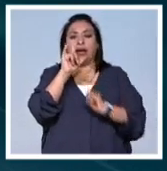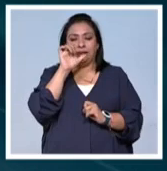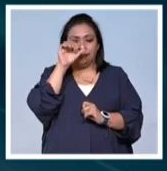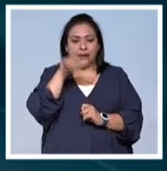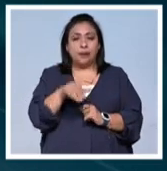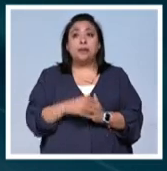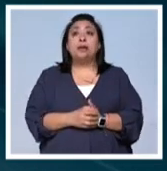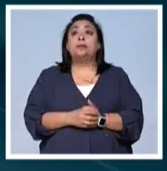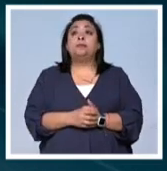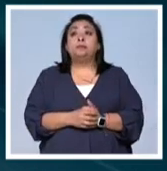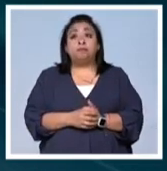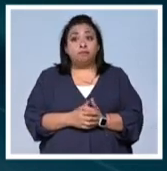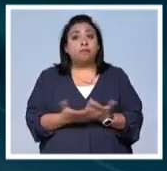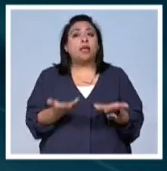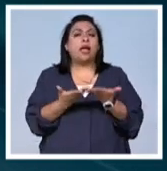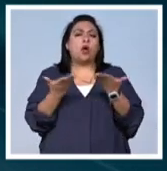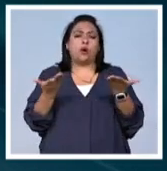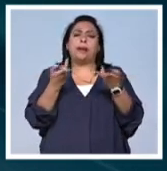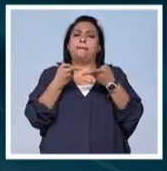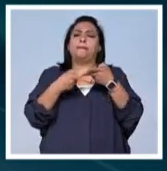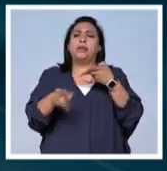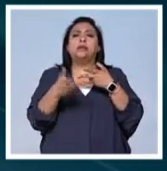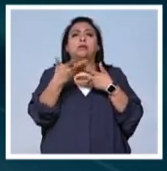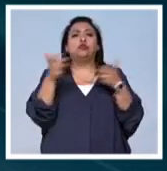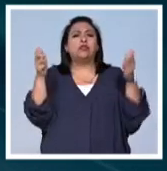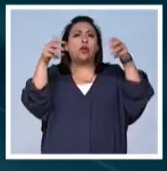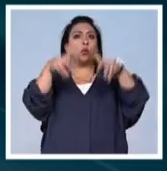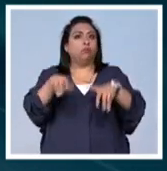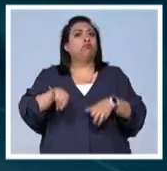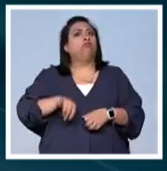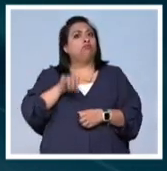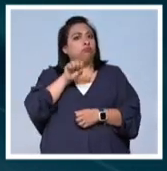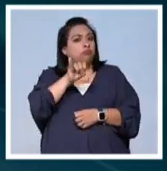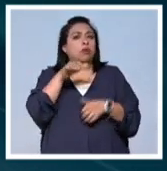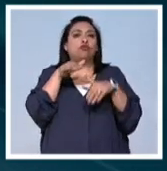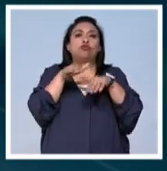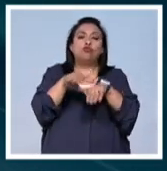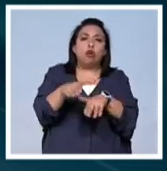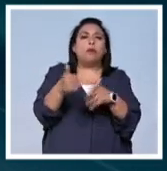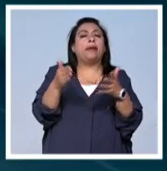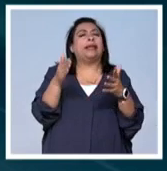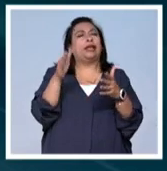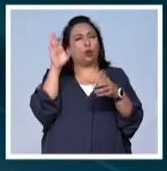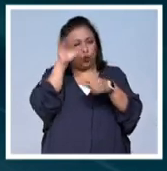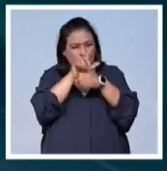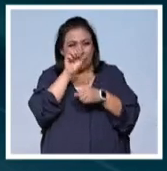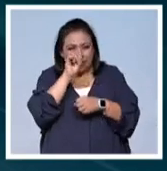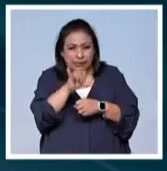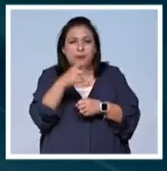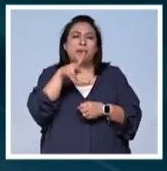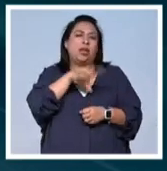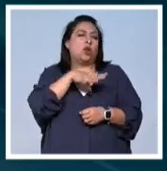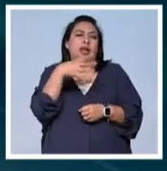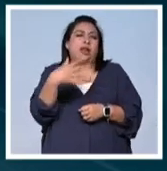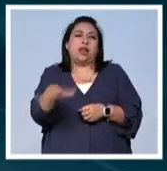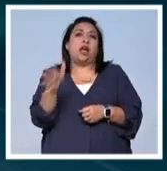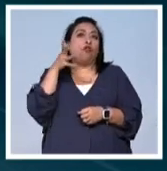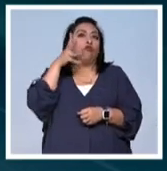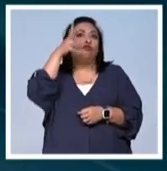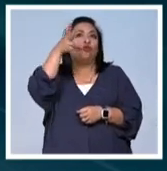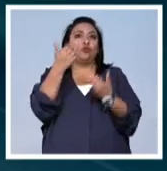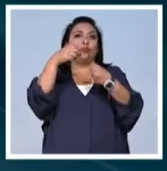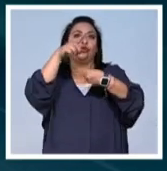traducción de lenguas de seña mexicana y vamos a arrancar con un encuentro muy interesante que tiene que ver si con cultura pero en general con el